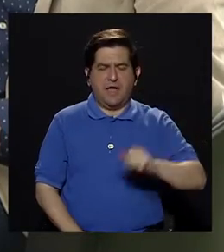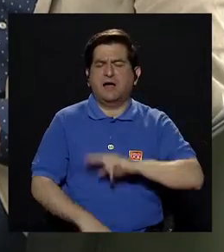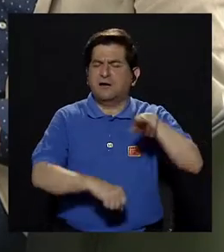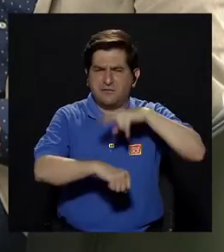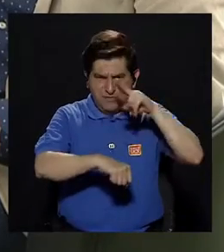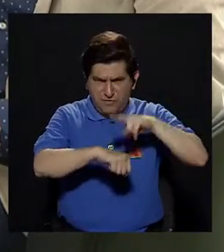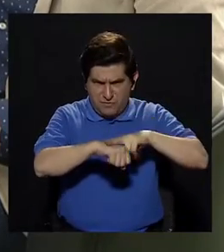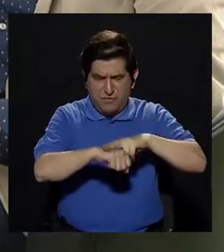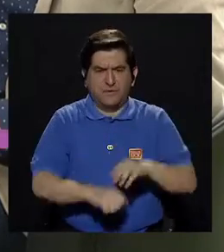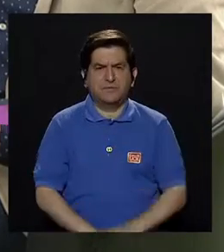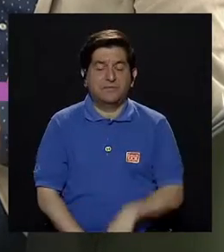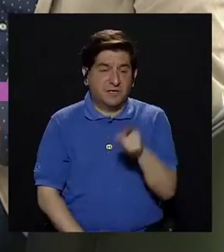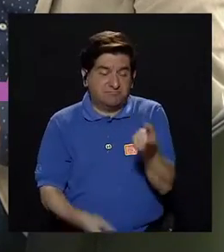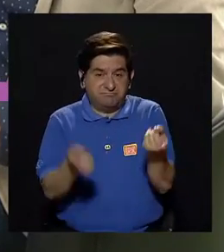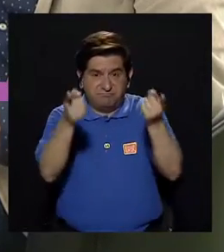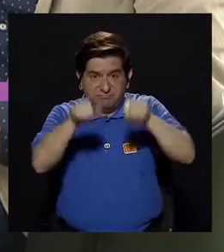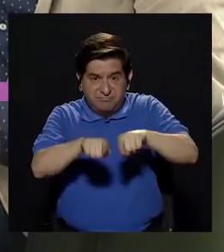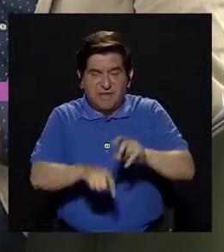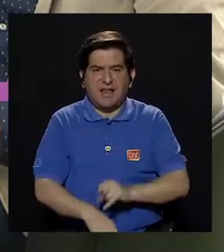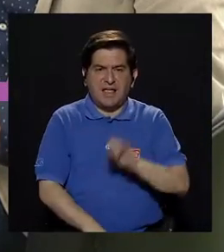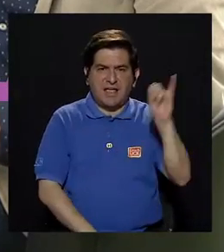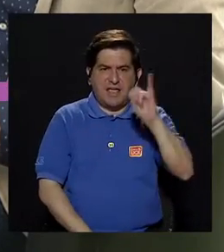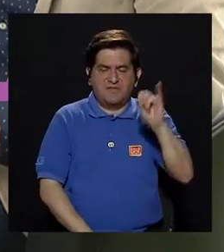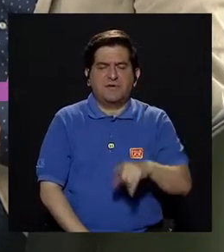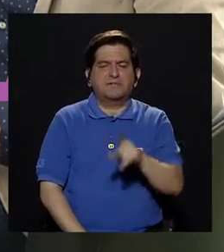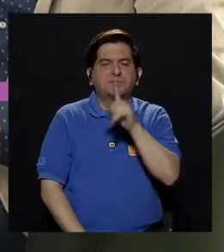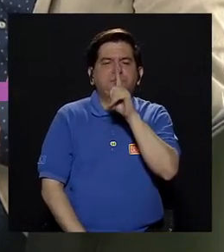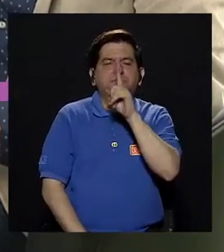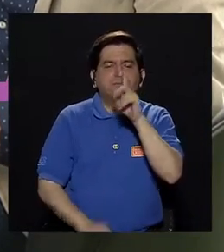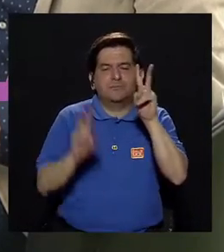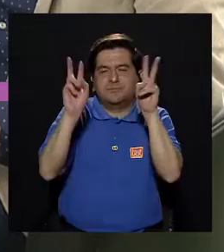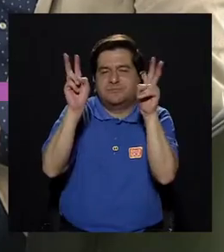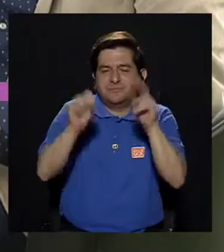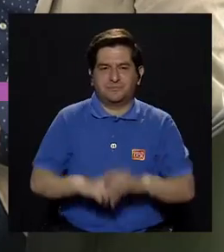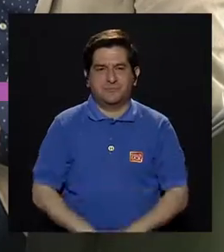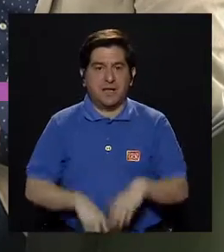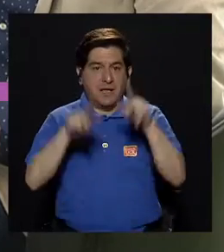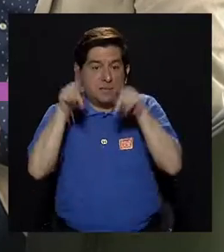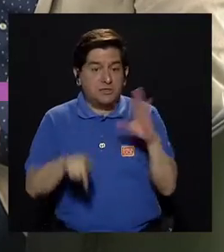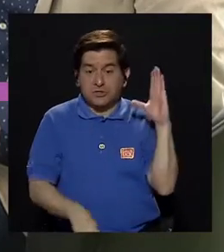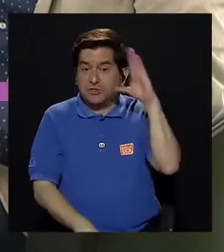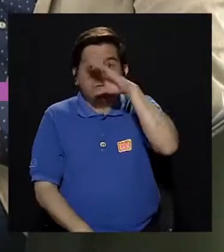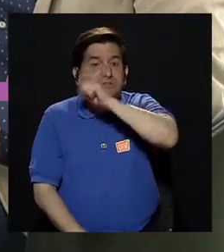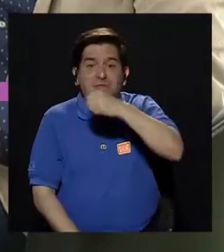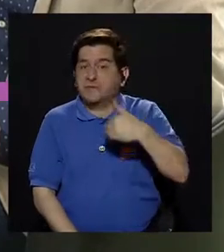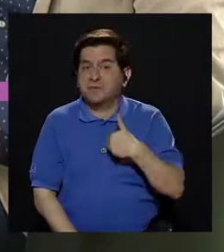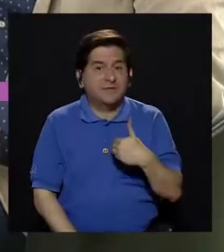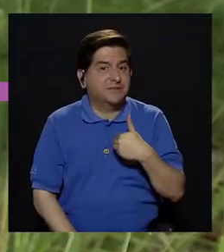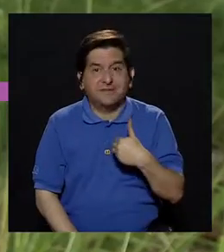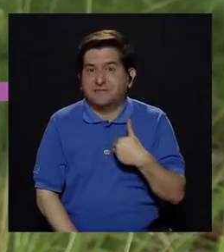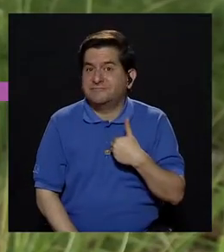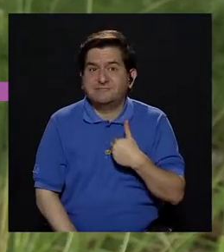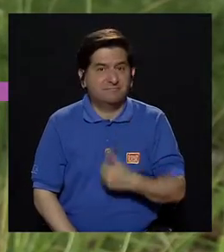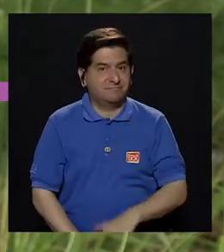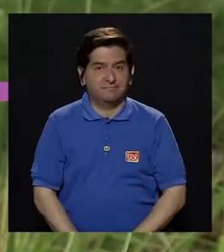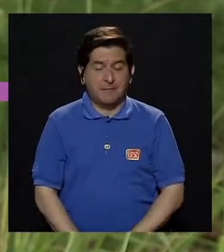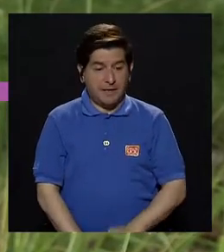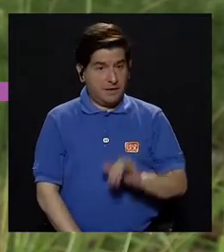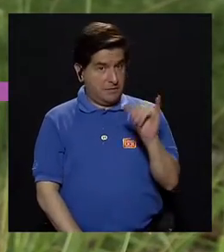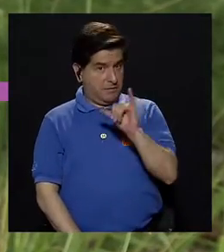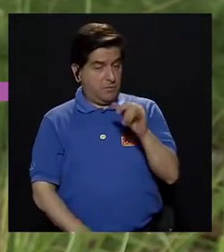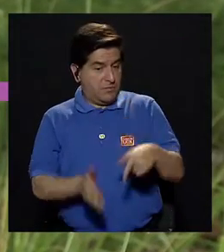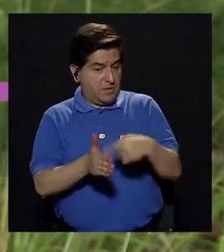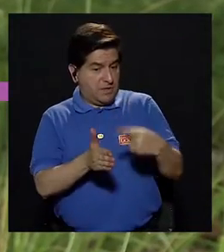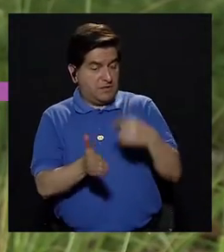frecuente y que se llama, que es la una infección silenciosa, porque las personas no se dan cuenta que la tienen, ¿verdad? Y